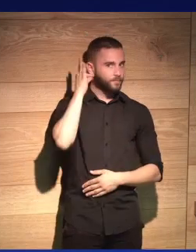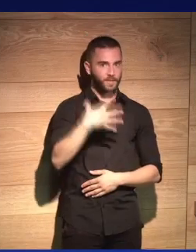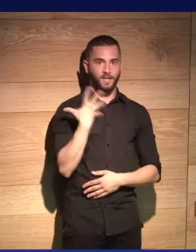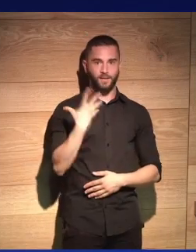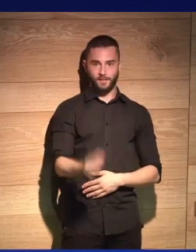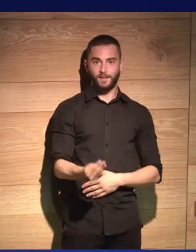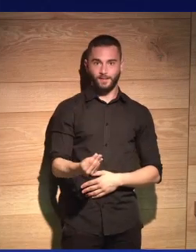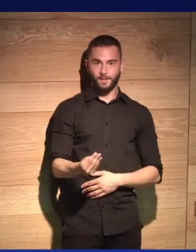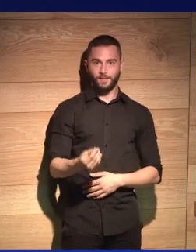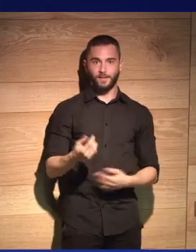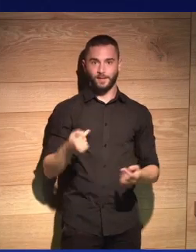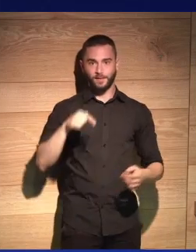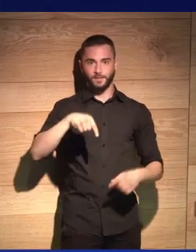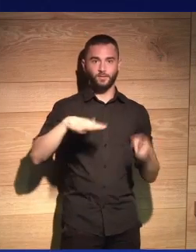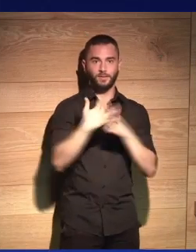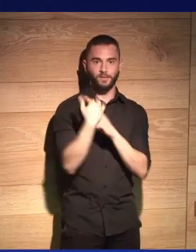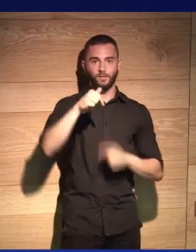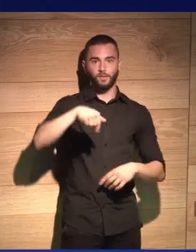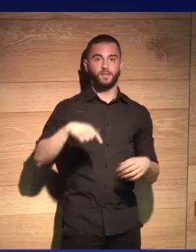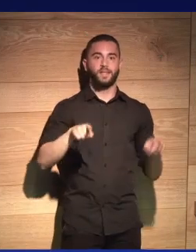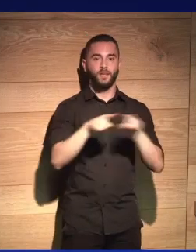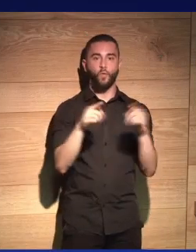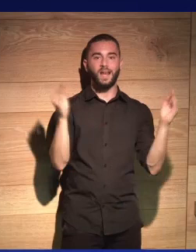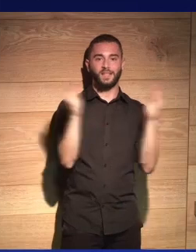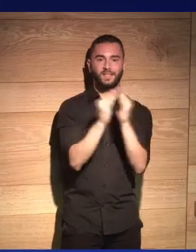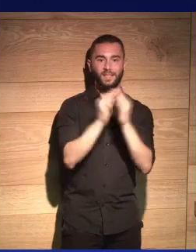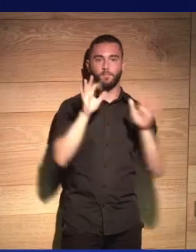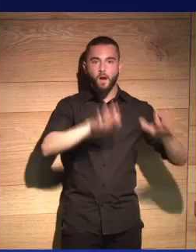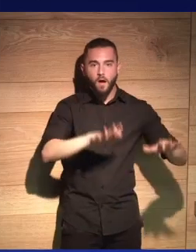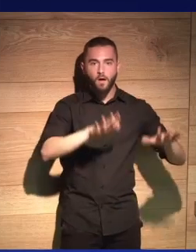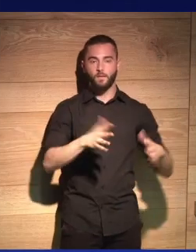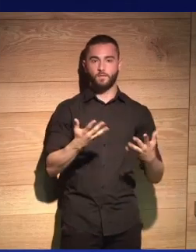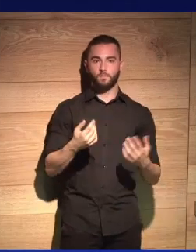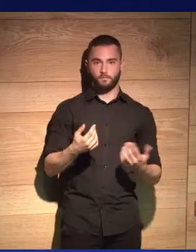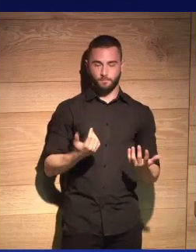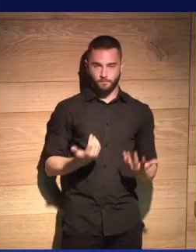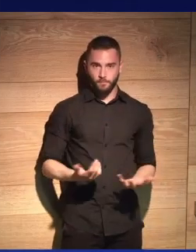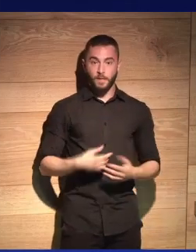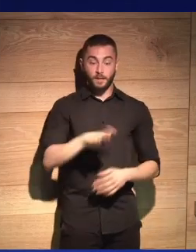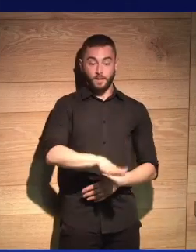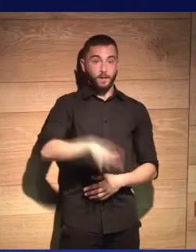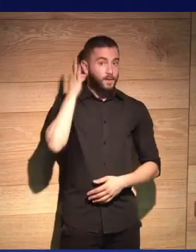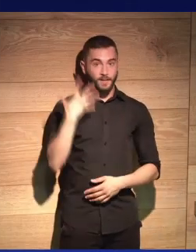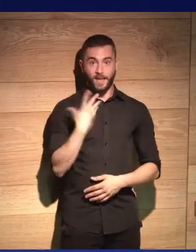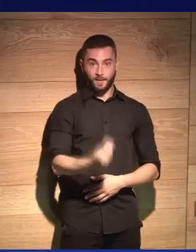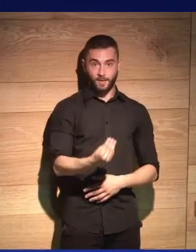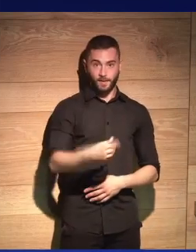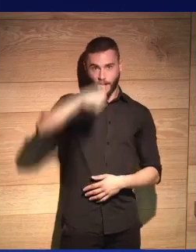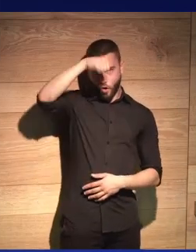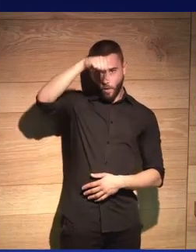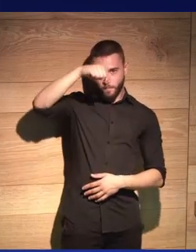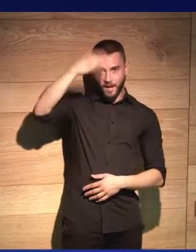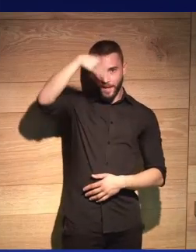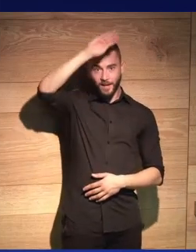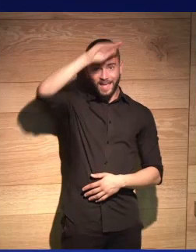términos, que estamos en una especie de templo o mausoleo. La niña entiende que este hombre, eso, era alguien